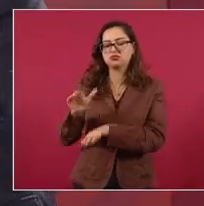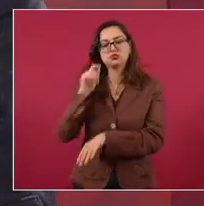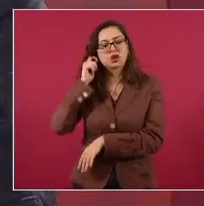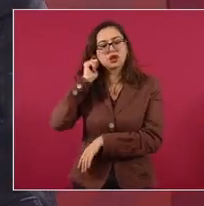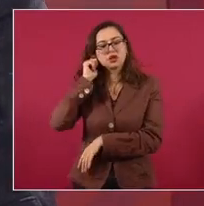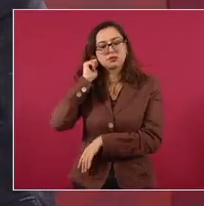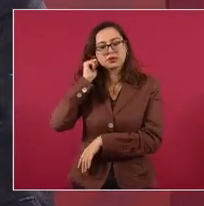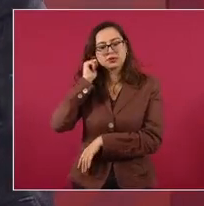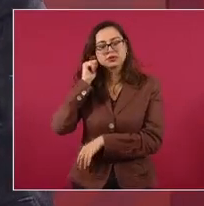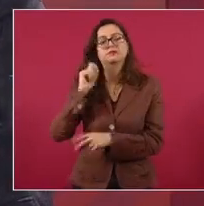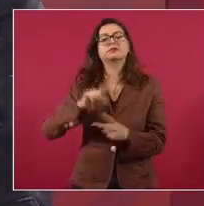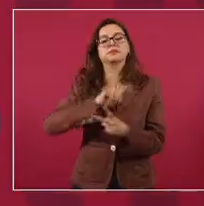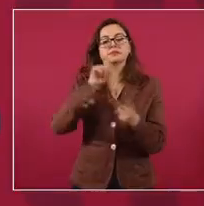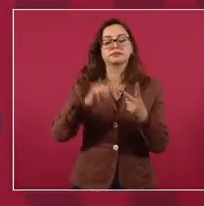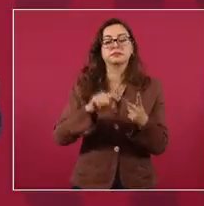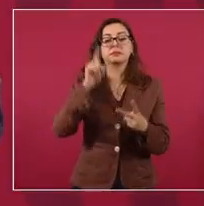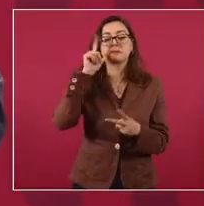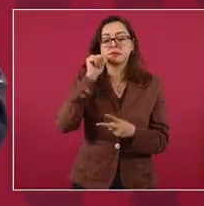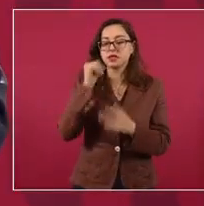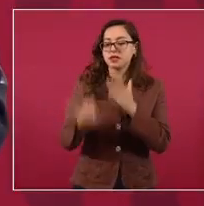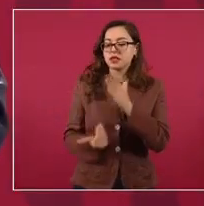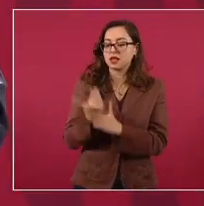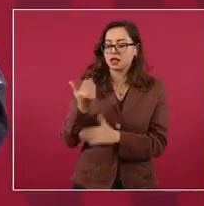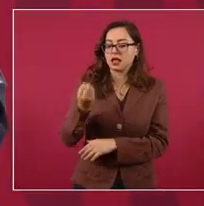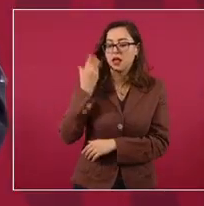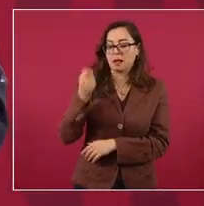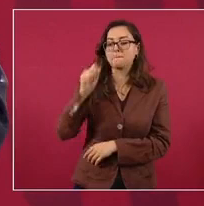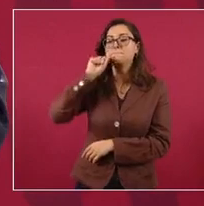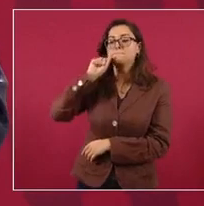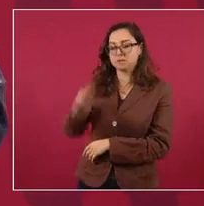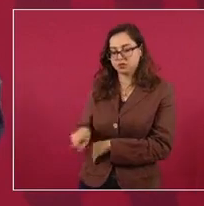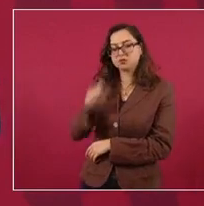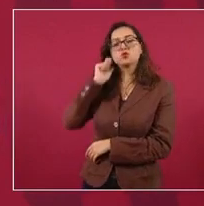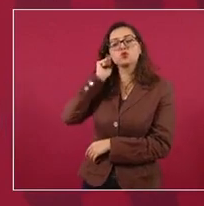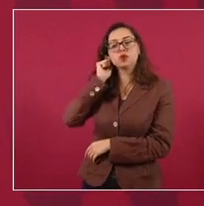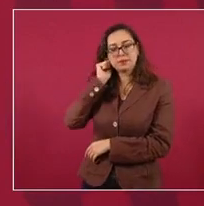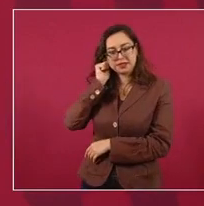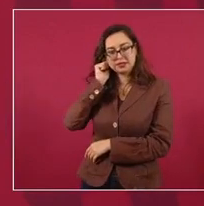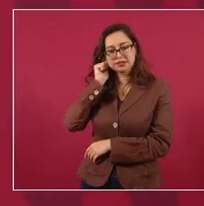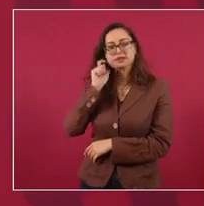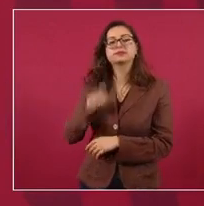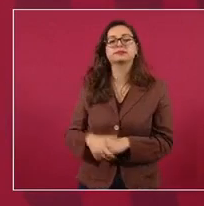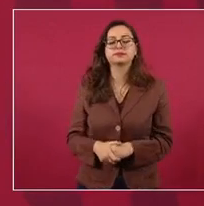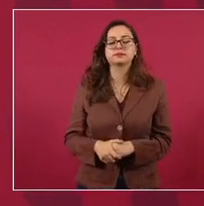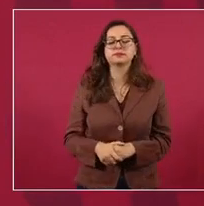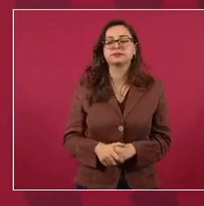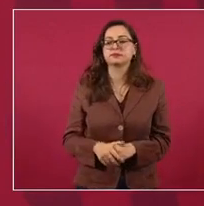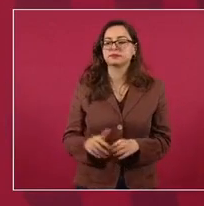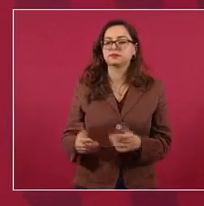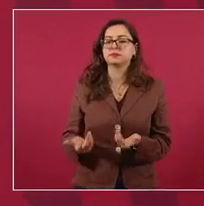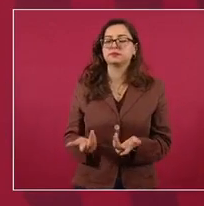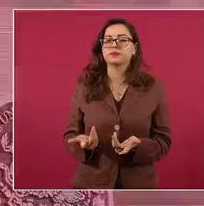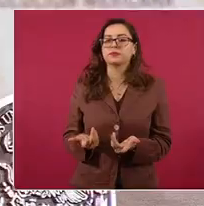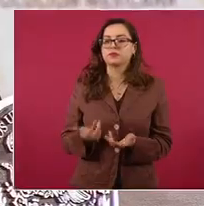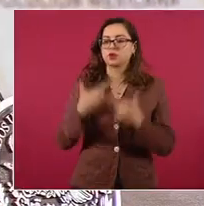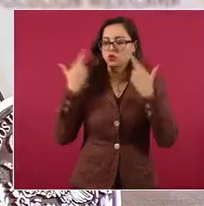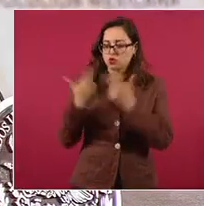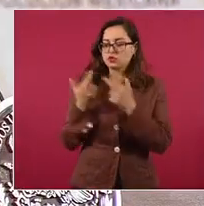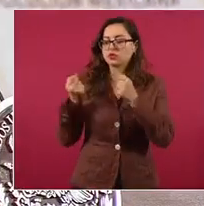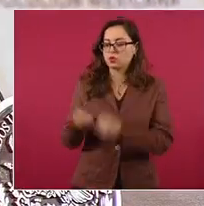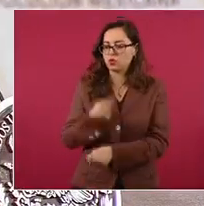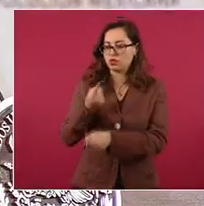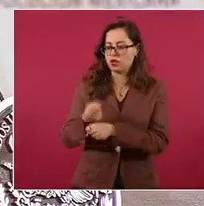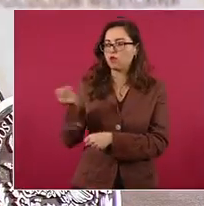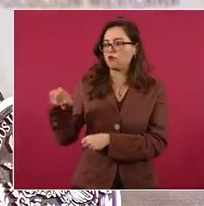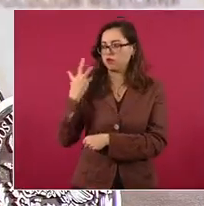Mañana tenemos la reunión de seguridad en La Paz, la conferencia de prensa en La Paz. Luego vamos